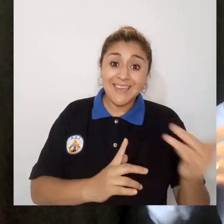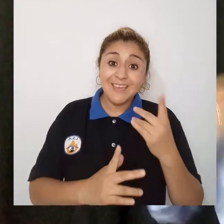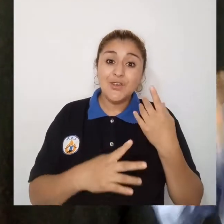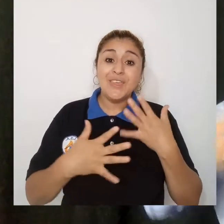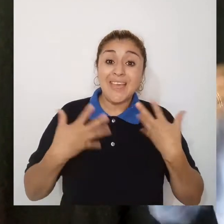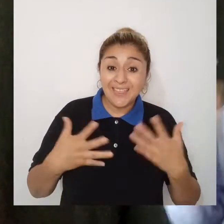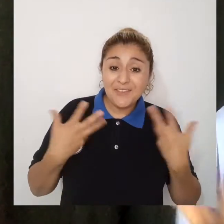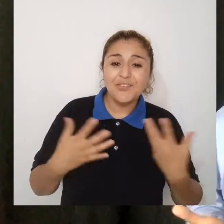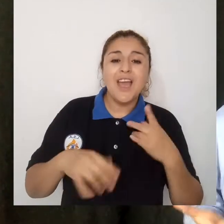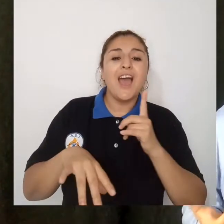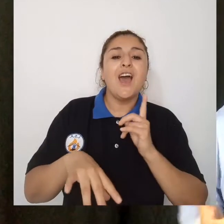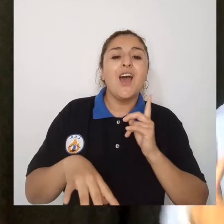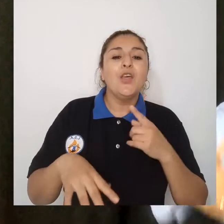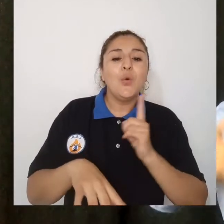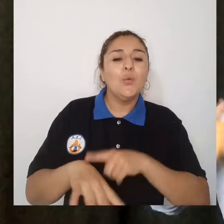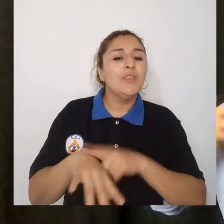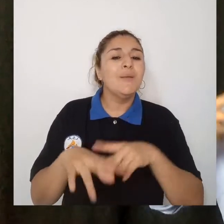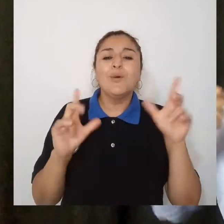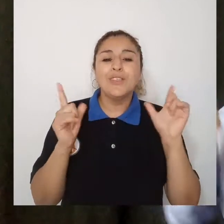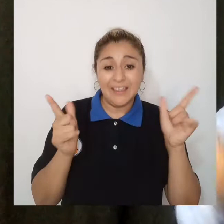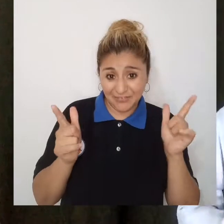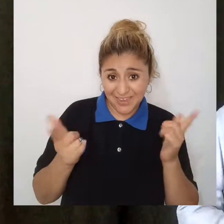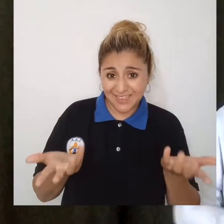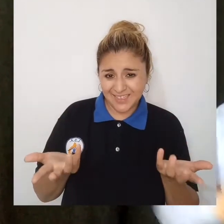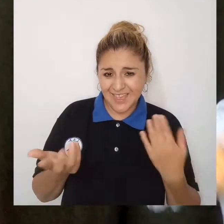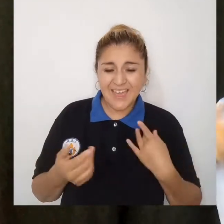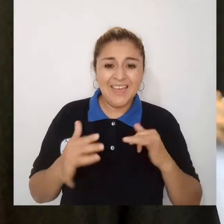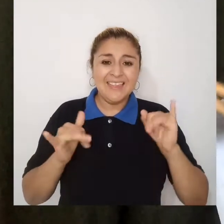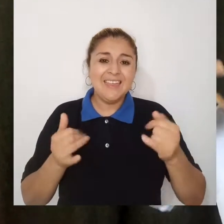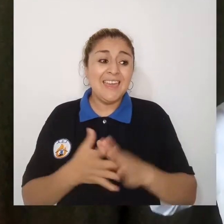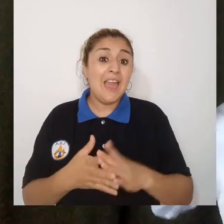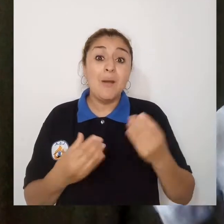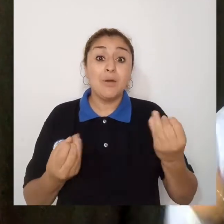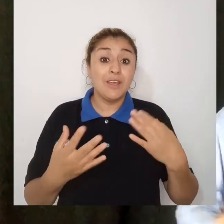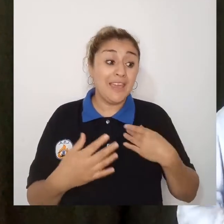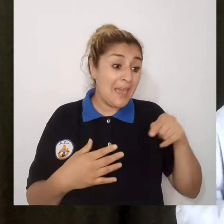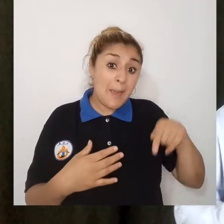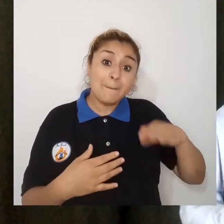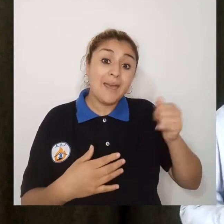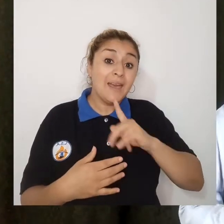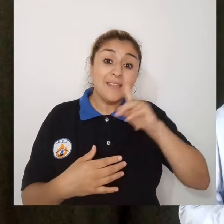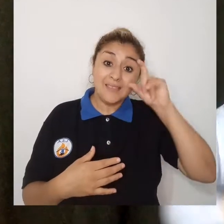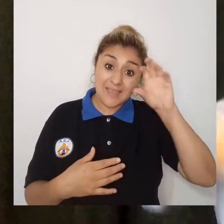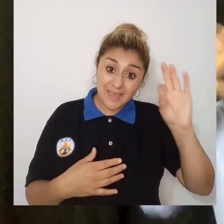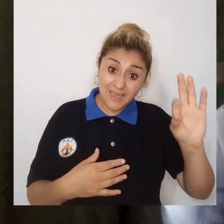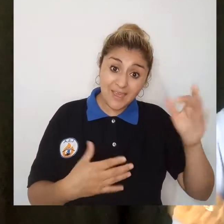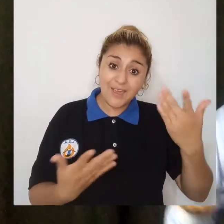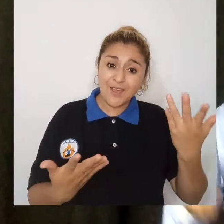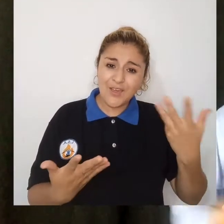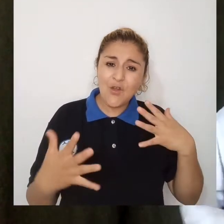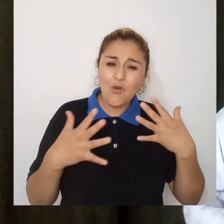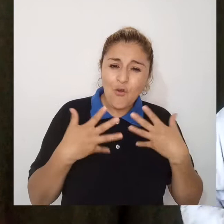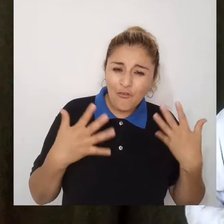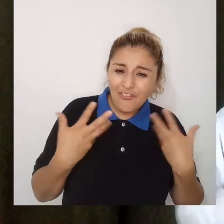sanidad del alma y del espíritu era un evento evangelizador una oportunidad de arrepentimiento para los pecadores estaban ahí